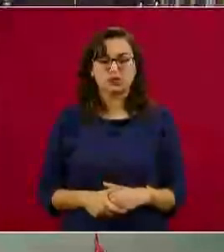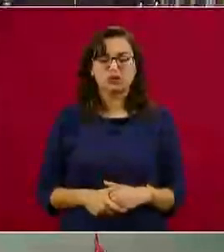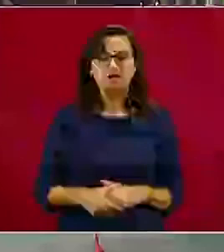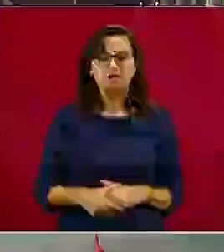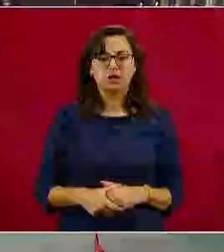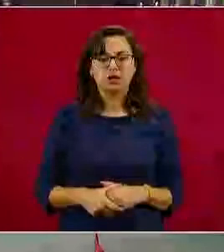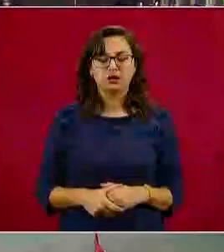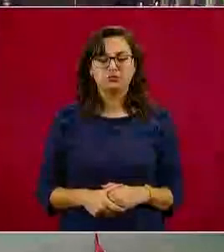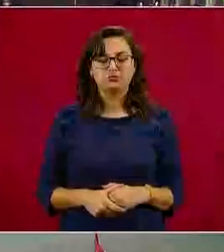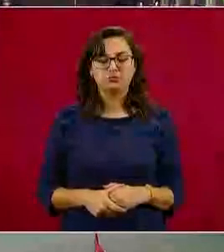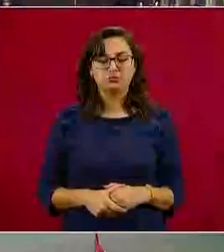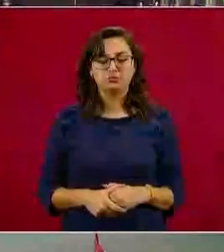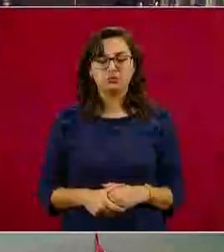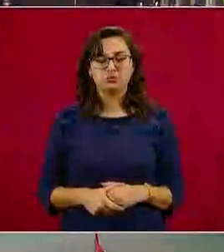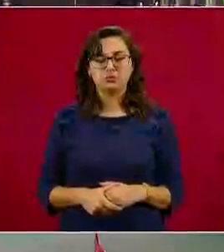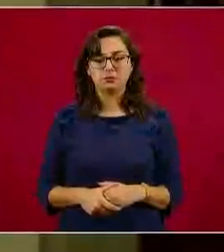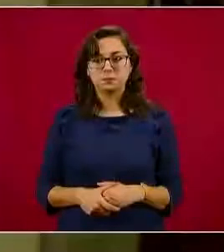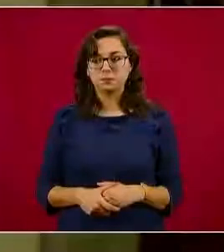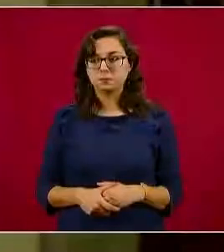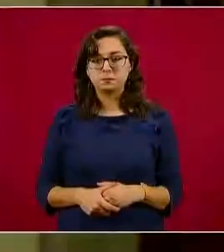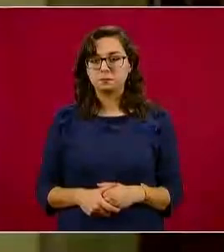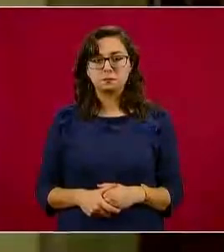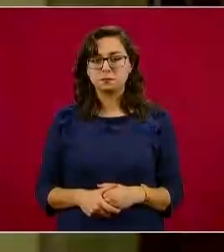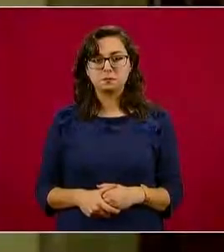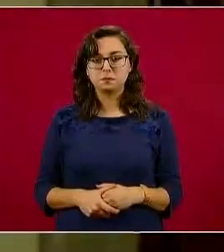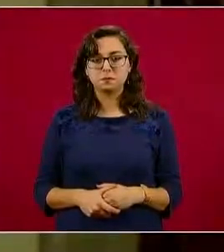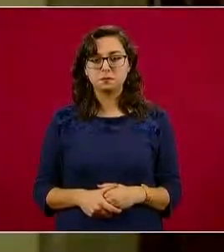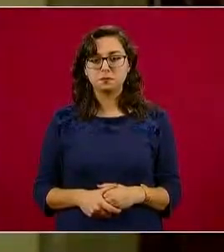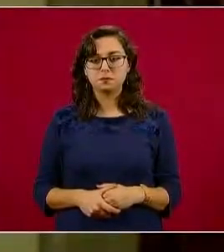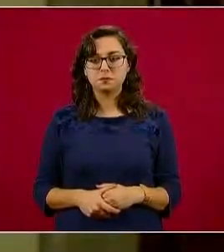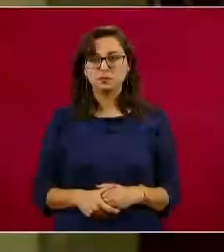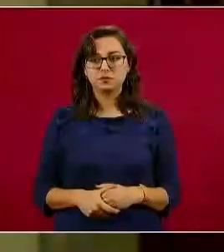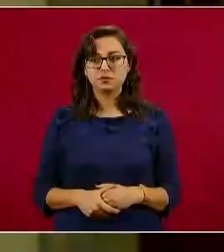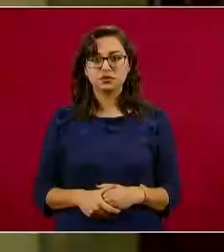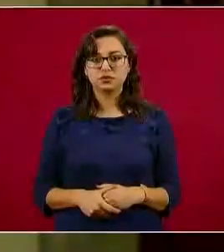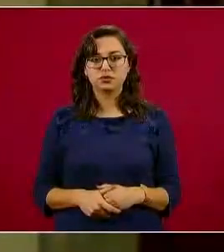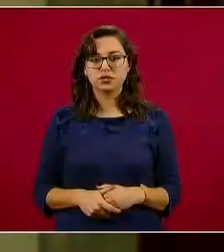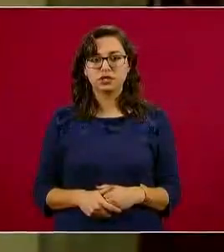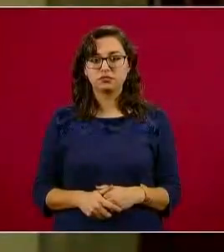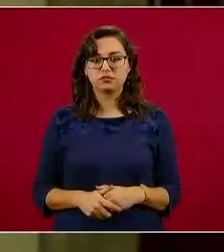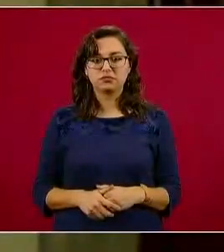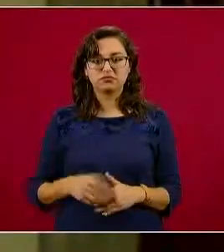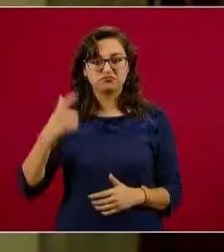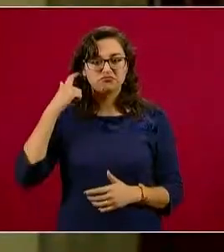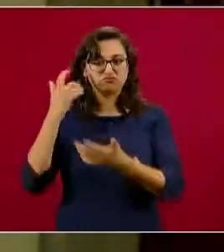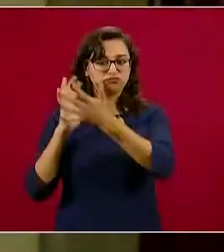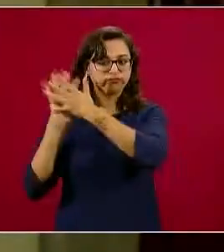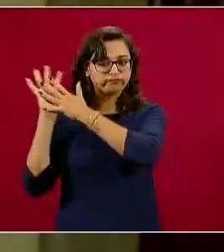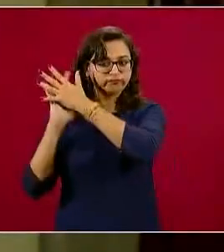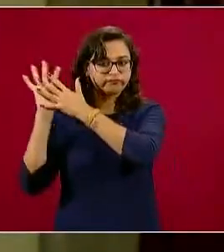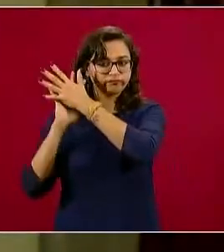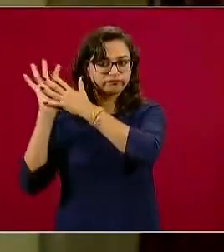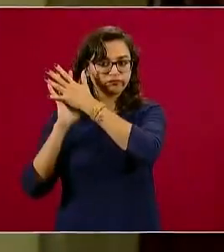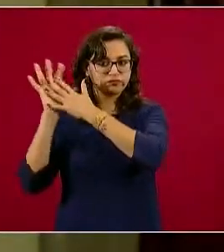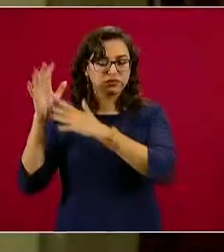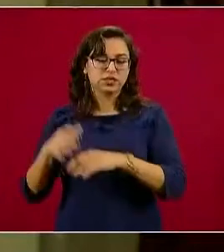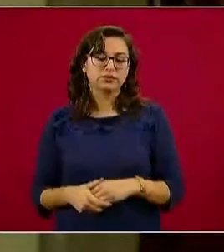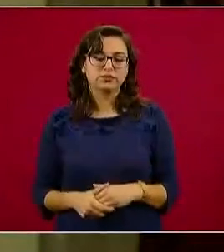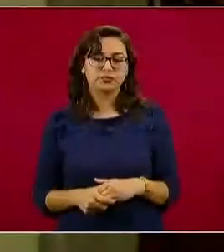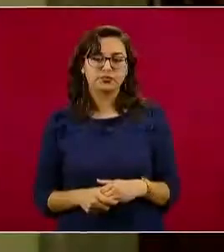noroeste, en particular, incluido Jalisco, Sinaloa, Baja California e incluso Nuevo León, tenemos una liga que es la